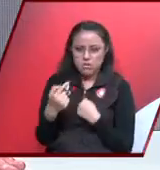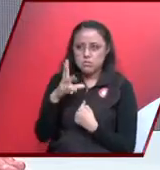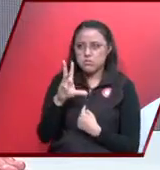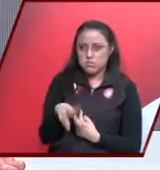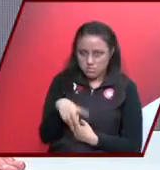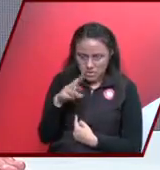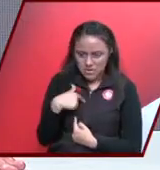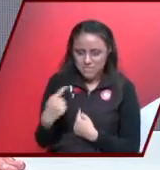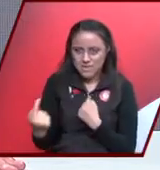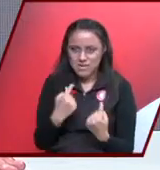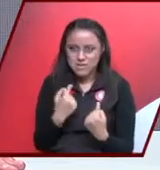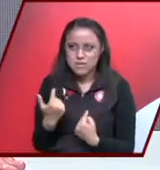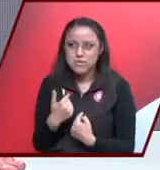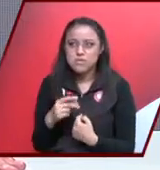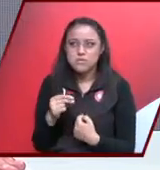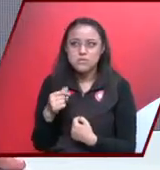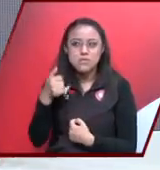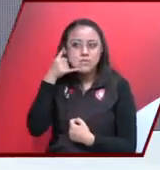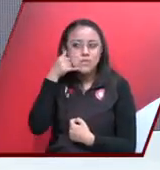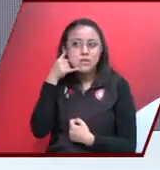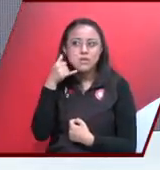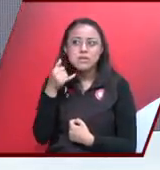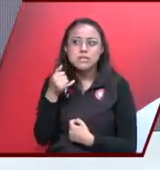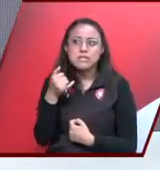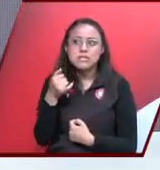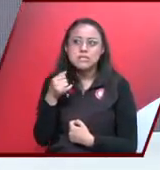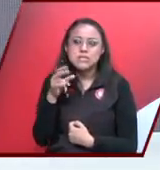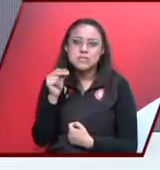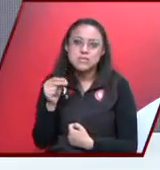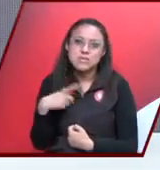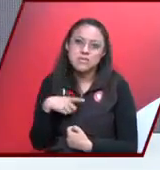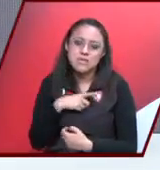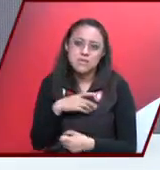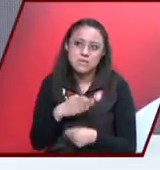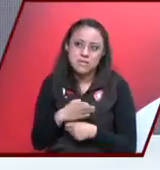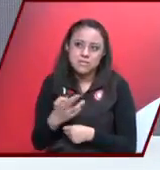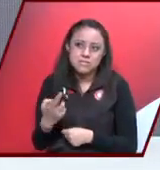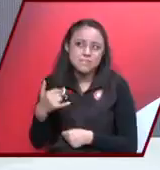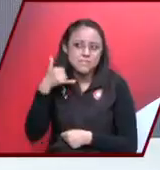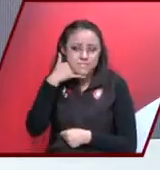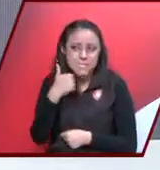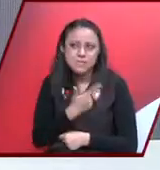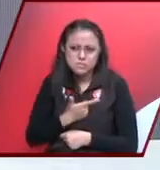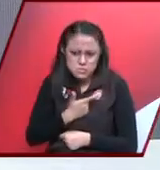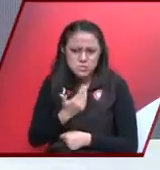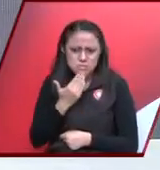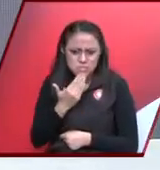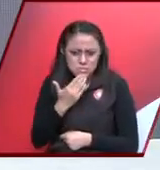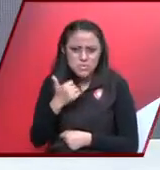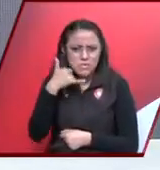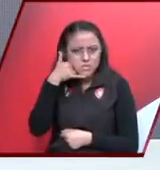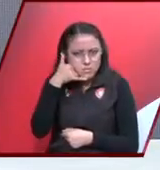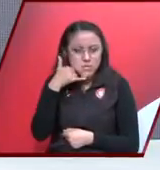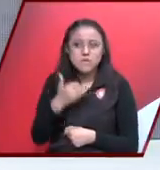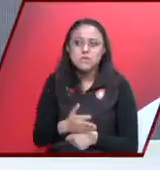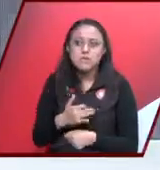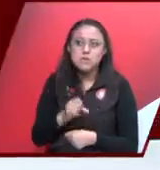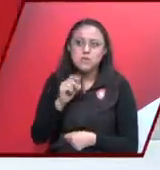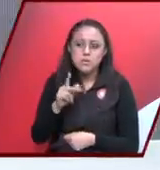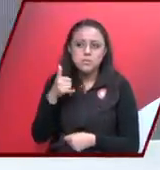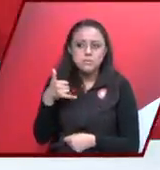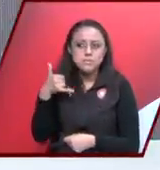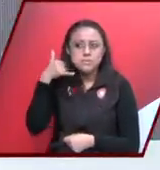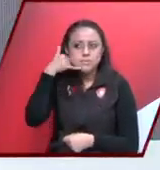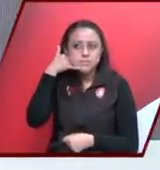encanta. Y no los grabo porque son de esas de chino, te voy a dar para grabar ahorita, pero los gozo, los dejo hablar. Entonces ya les contesto